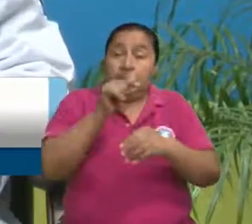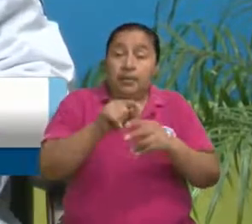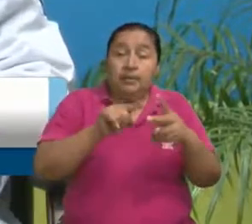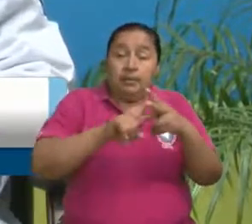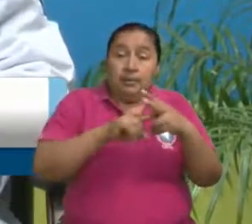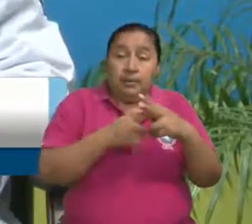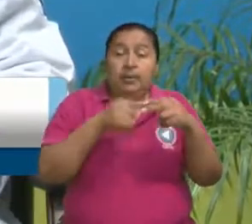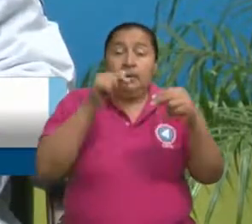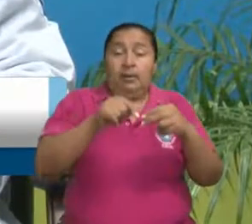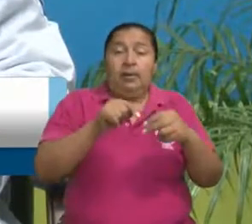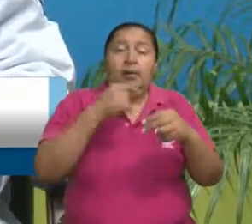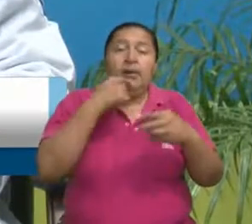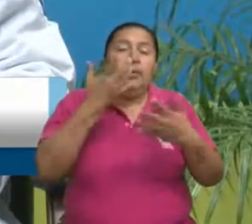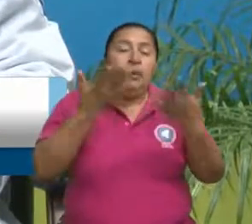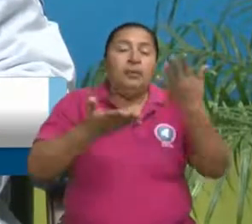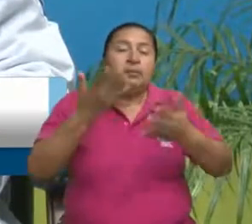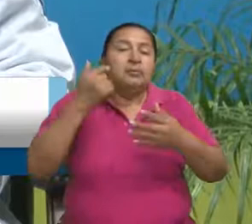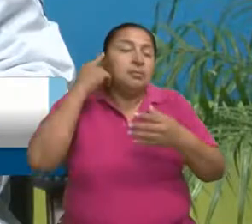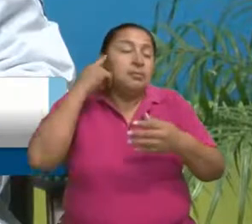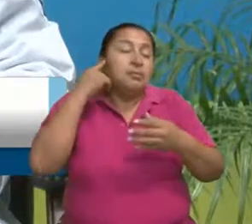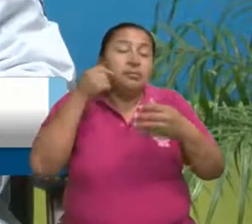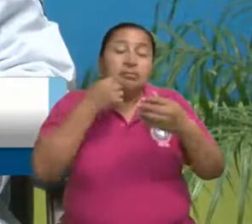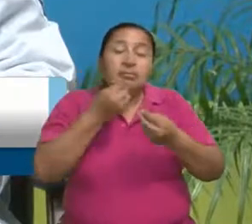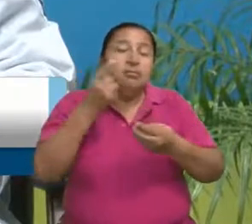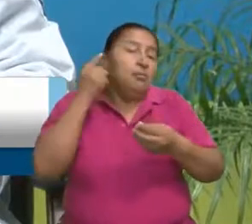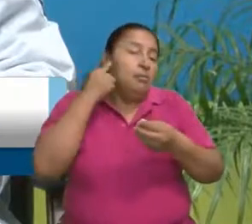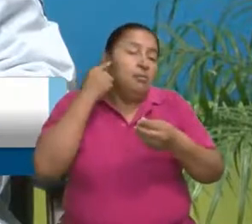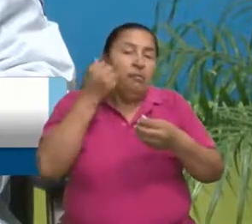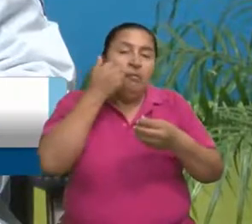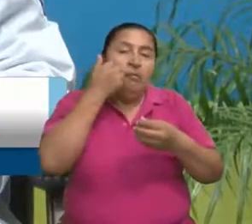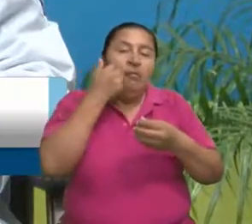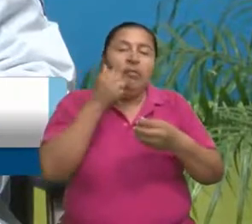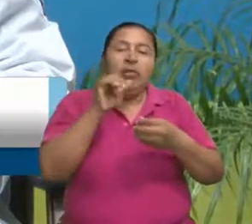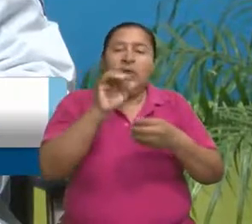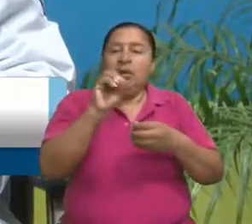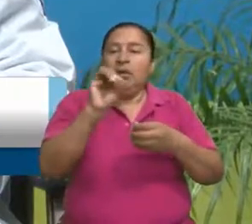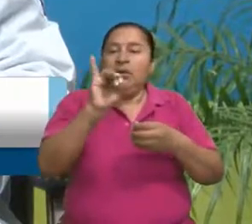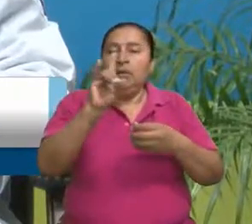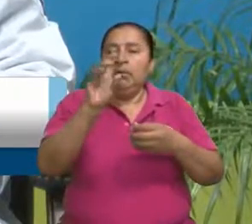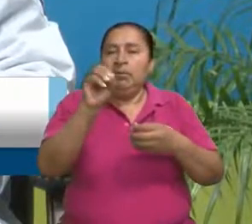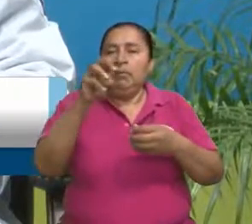inicio, se trata de infecciones del oído medio. ¿Medio? Sí.